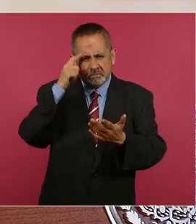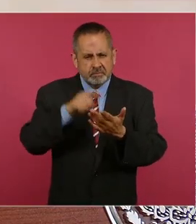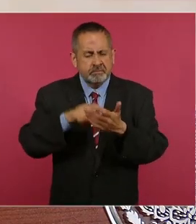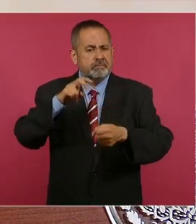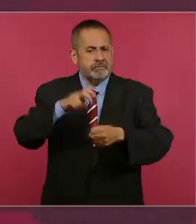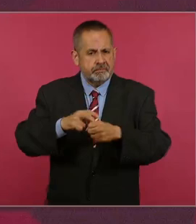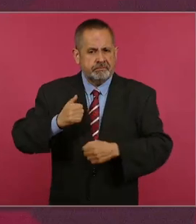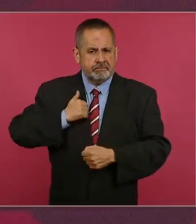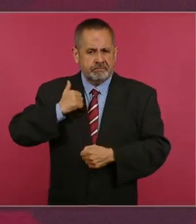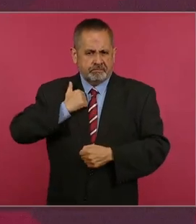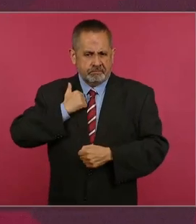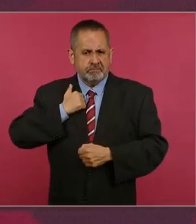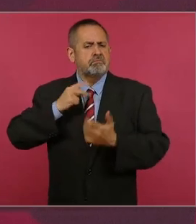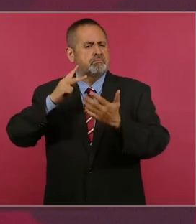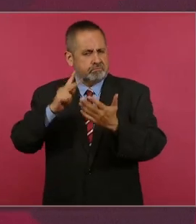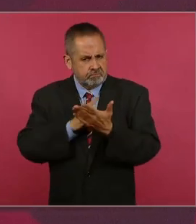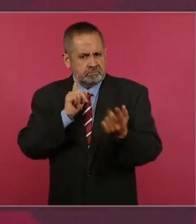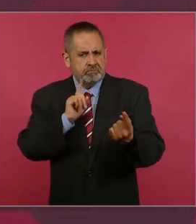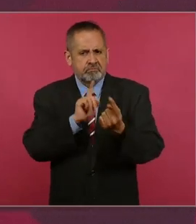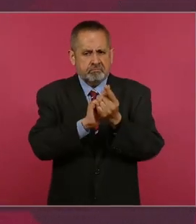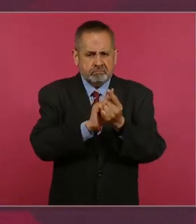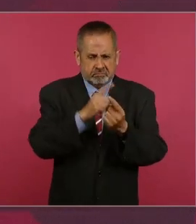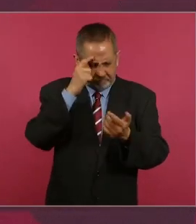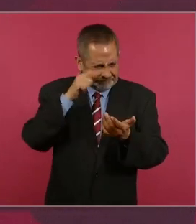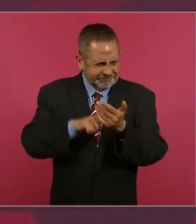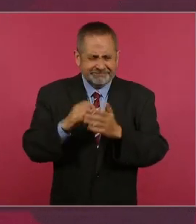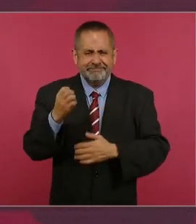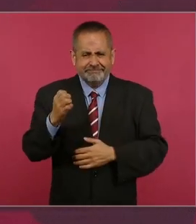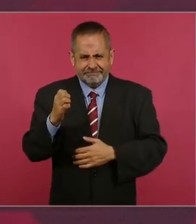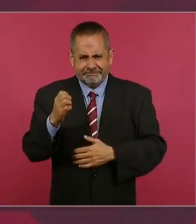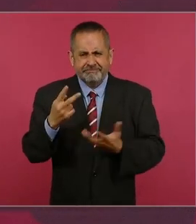Canadá, como en enero.